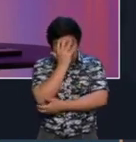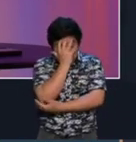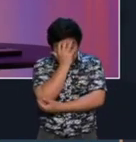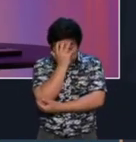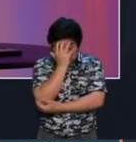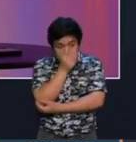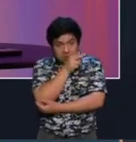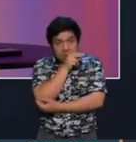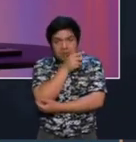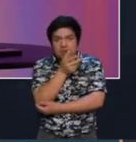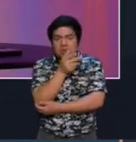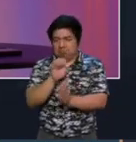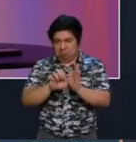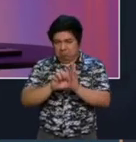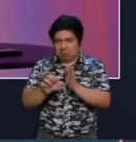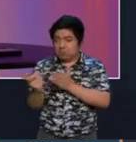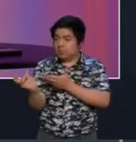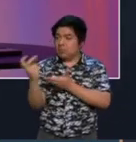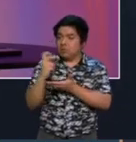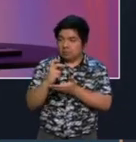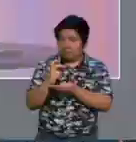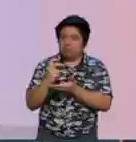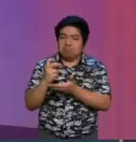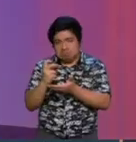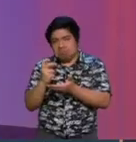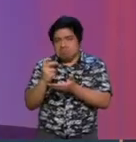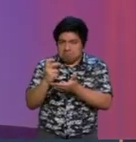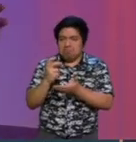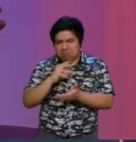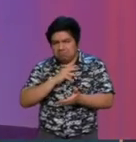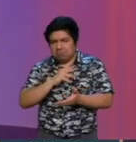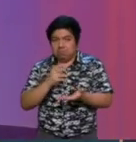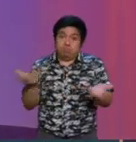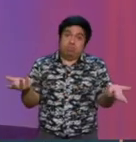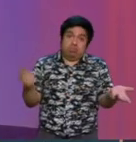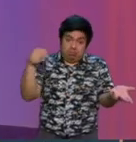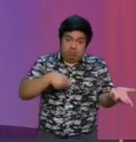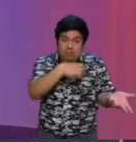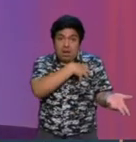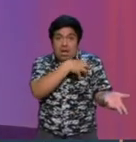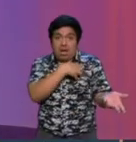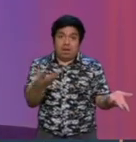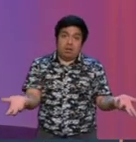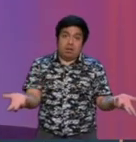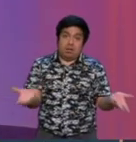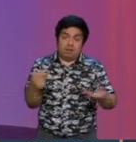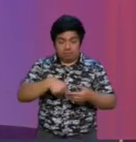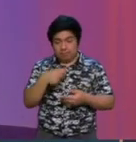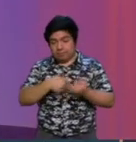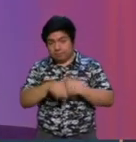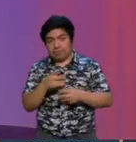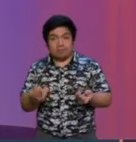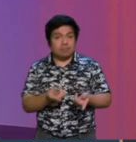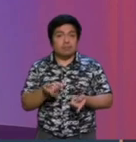preocupación. En materia de inversión, por supuesto que la inversión mínimo que llega, pues somos la capital del país. La principal ventaja, que es parte de tus